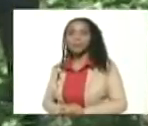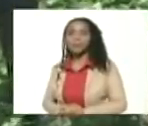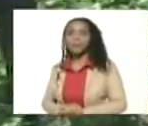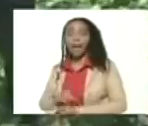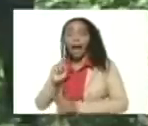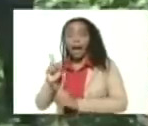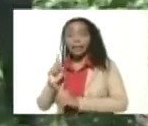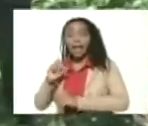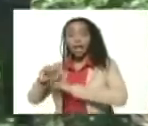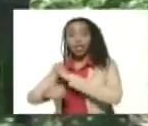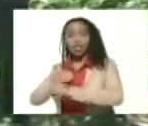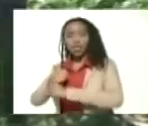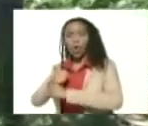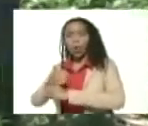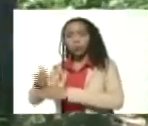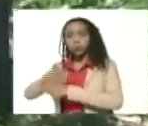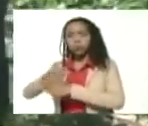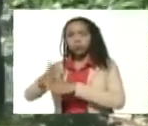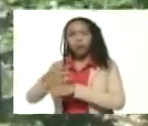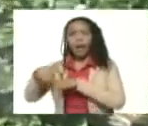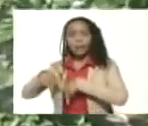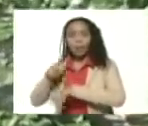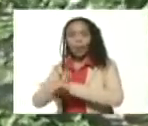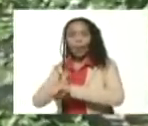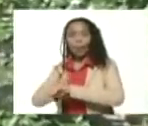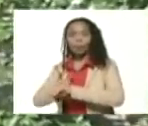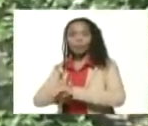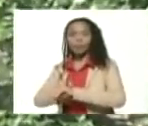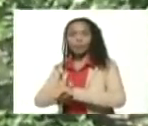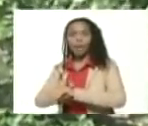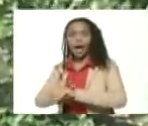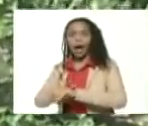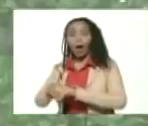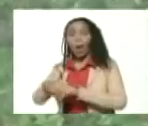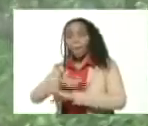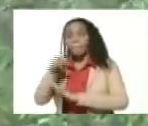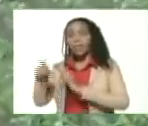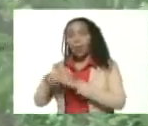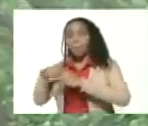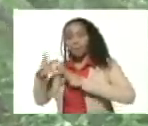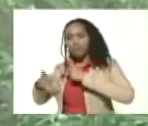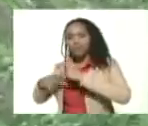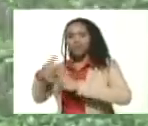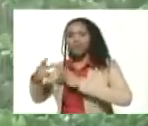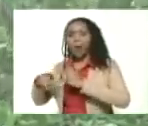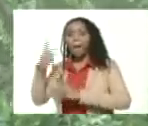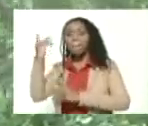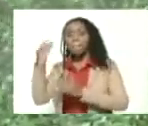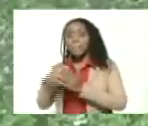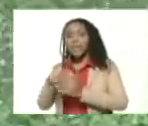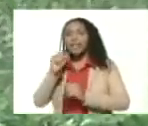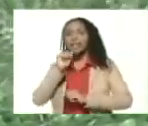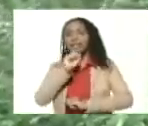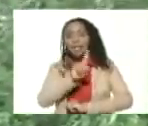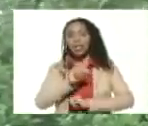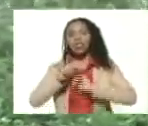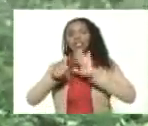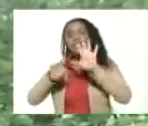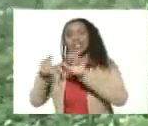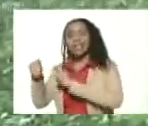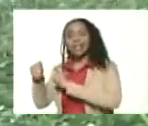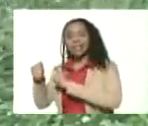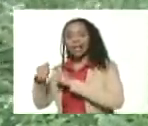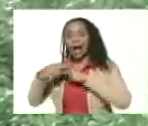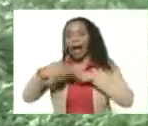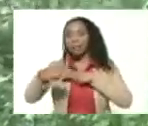Esta asociación cooperativa en este momento está en plena producción, 1.160 hectáreas. De